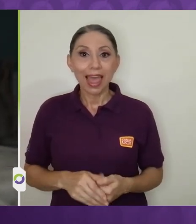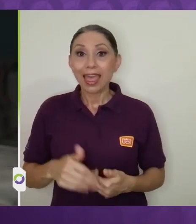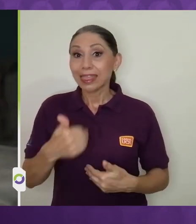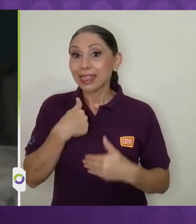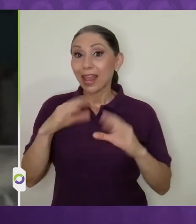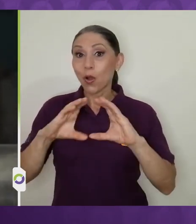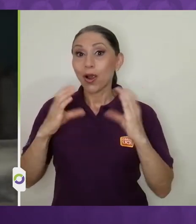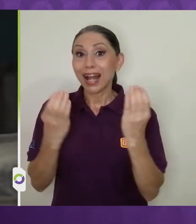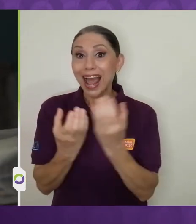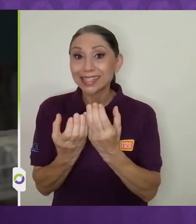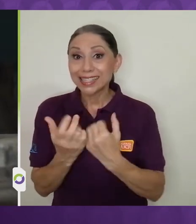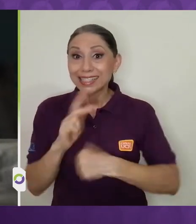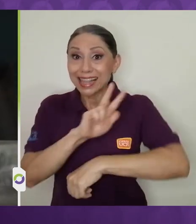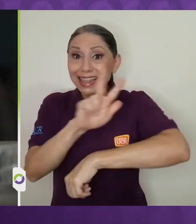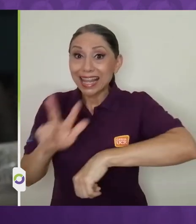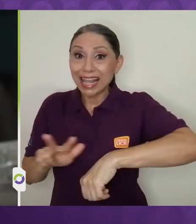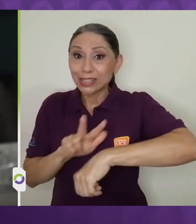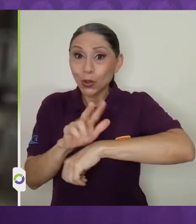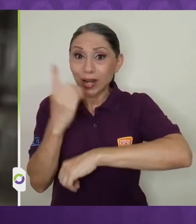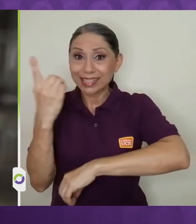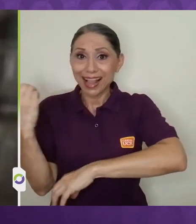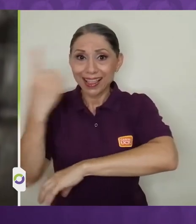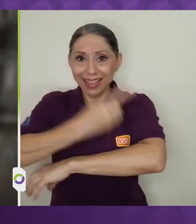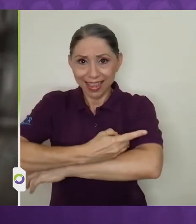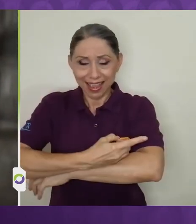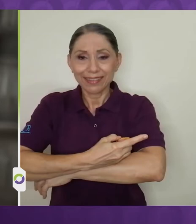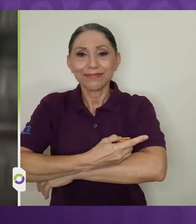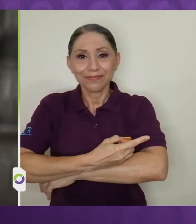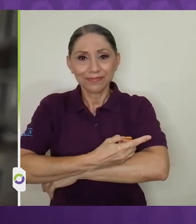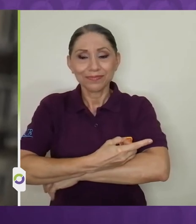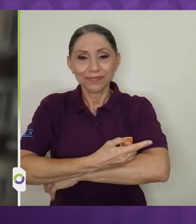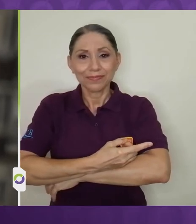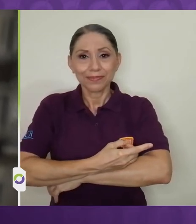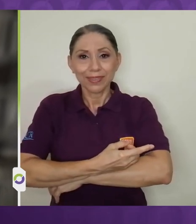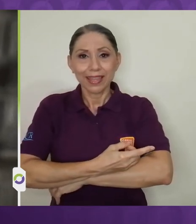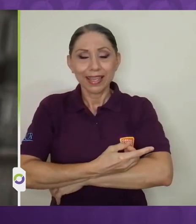Tengo clases 3 horas al día y